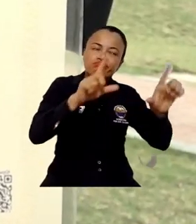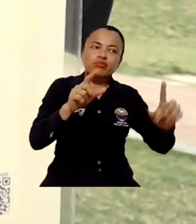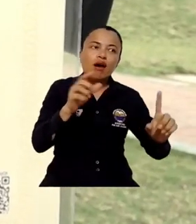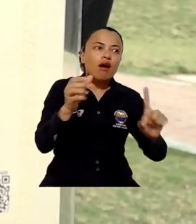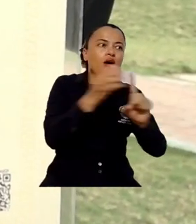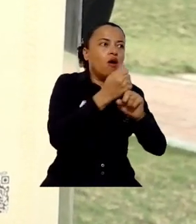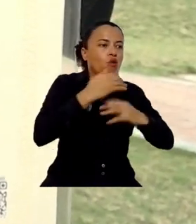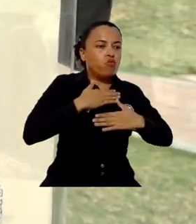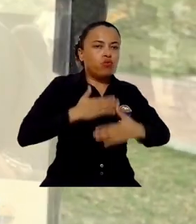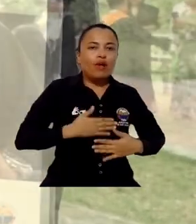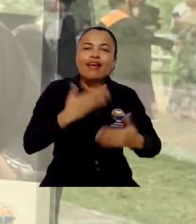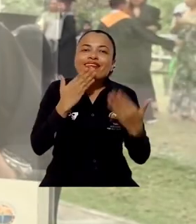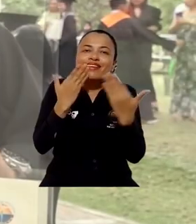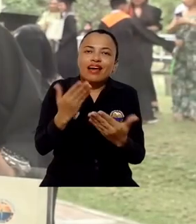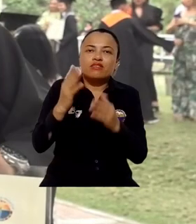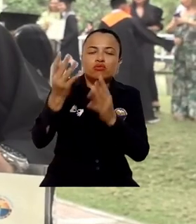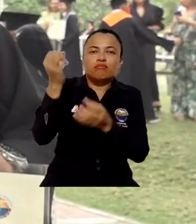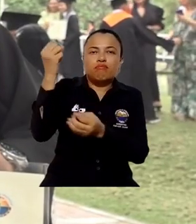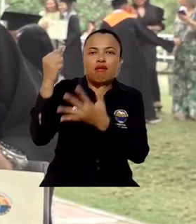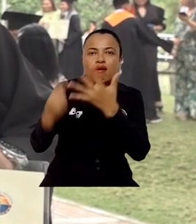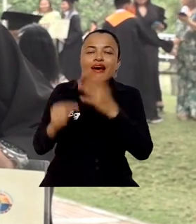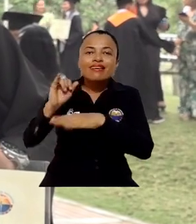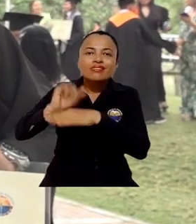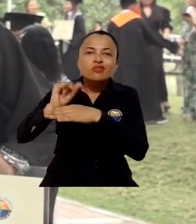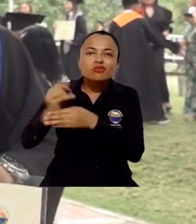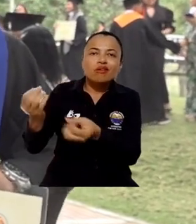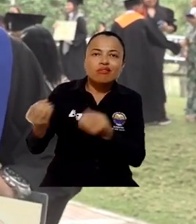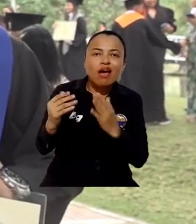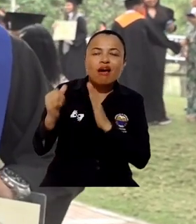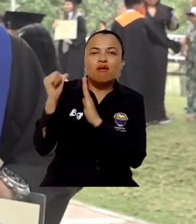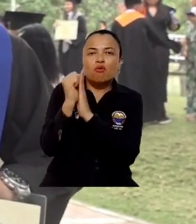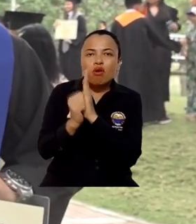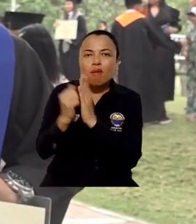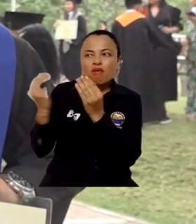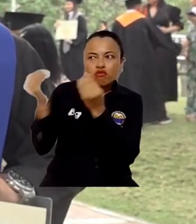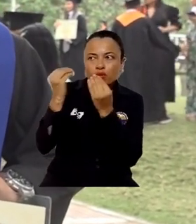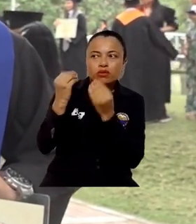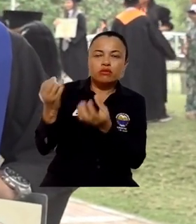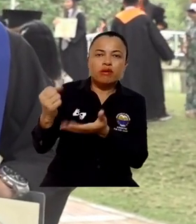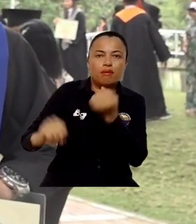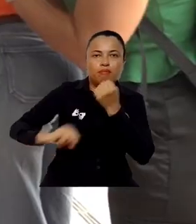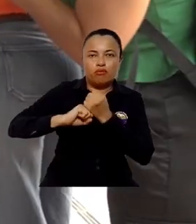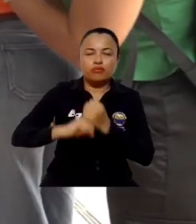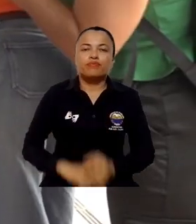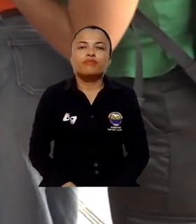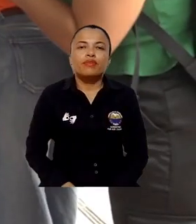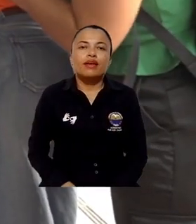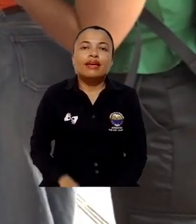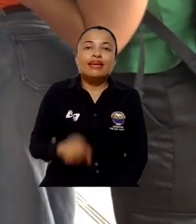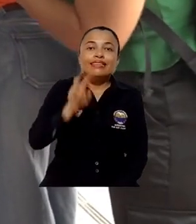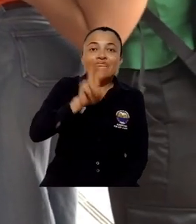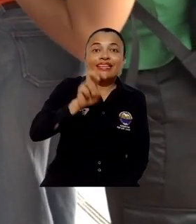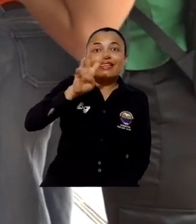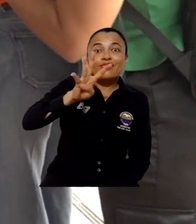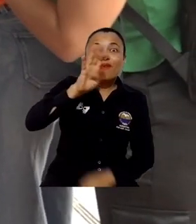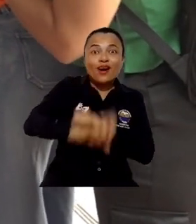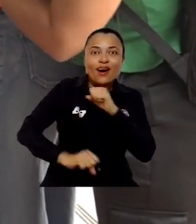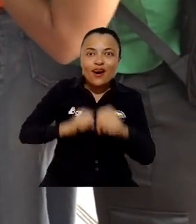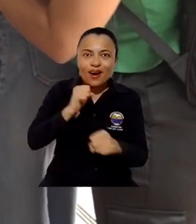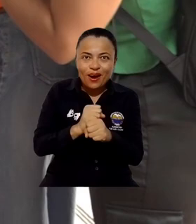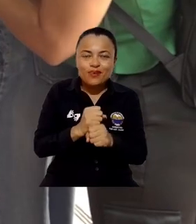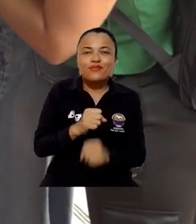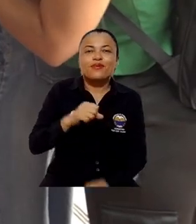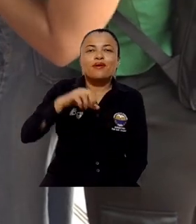logro gracias a los beneficios que otorga la institución a través de programas de formación. A sus 74